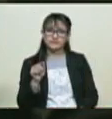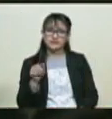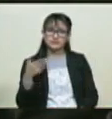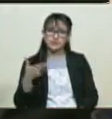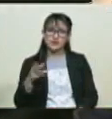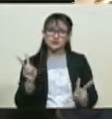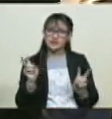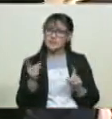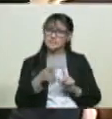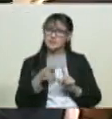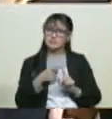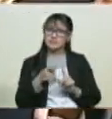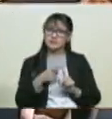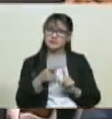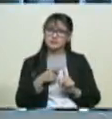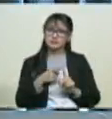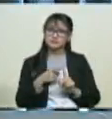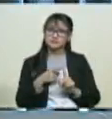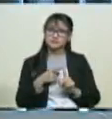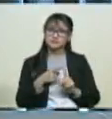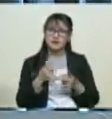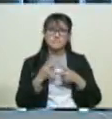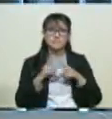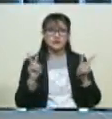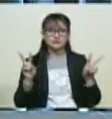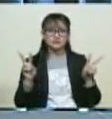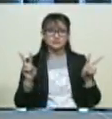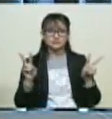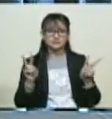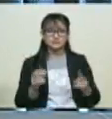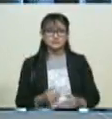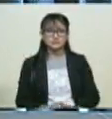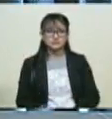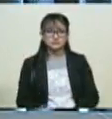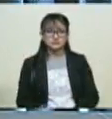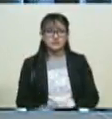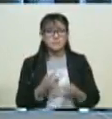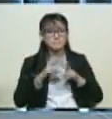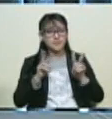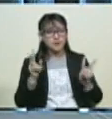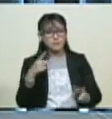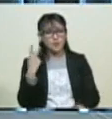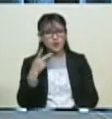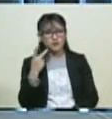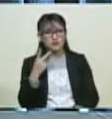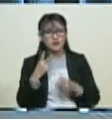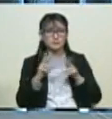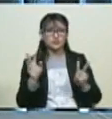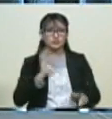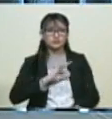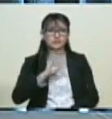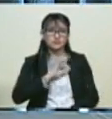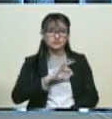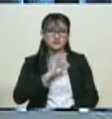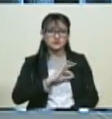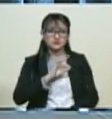de primer orden la paz la paz política la paz social